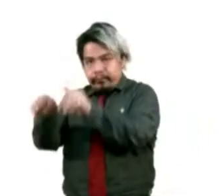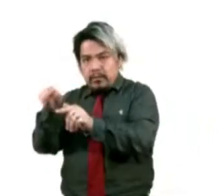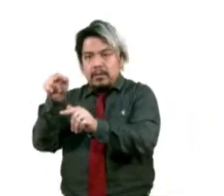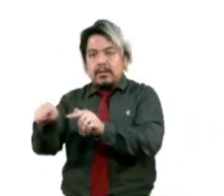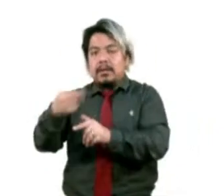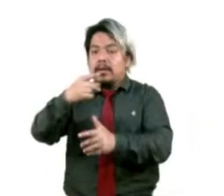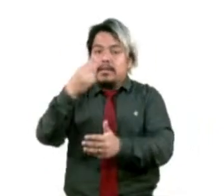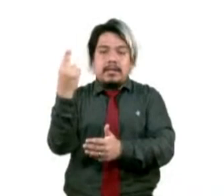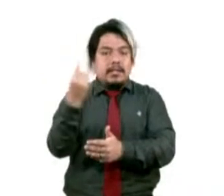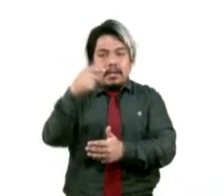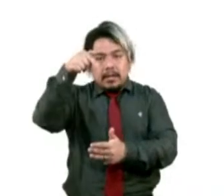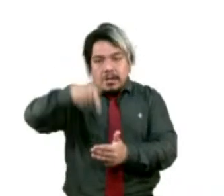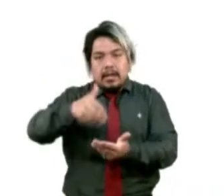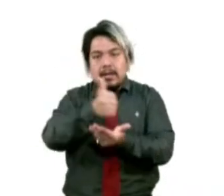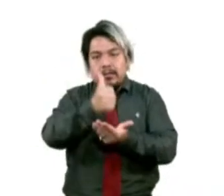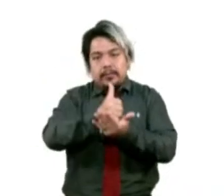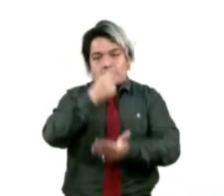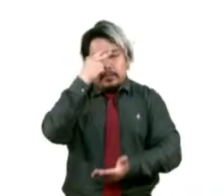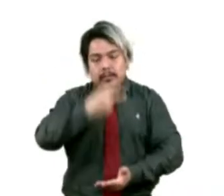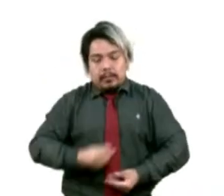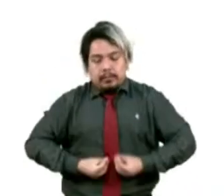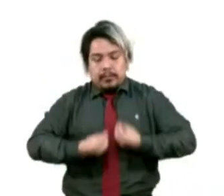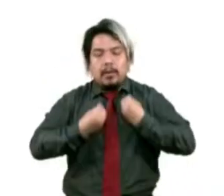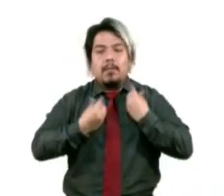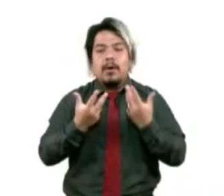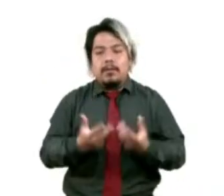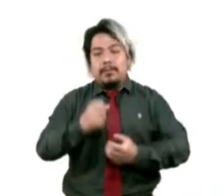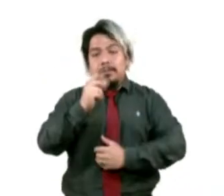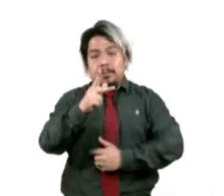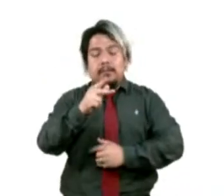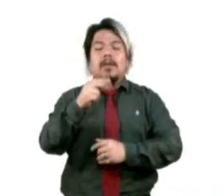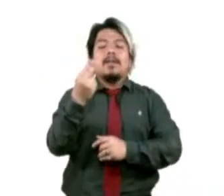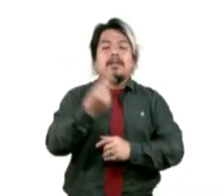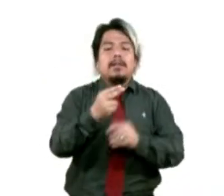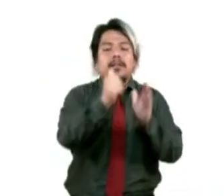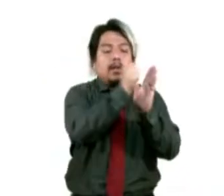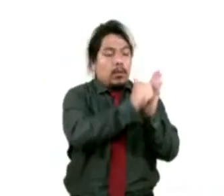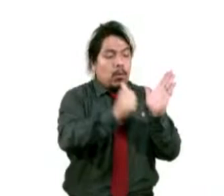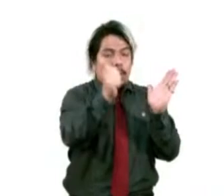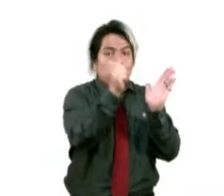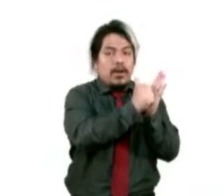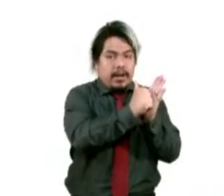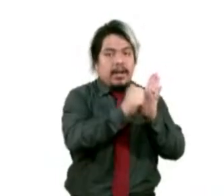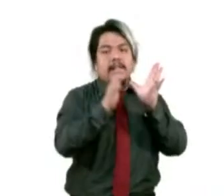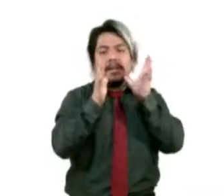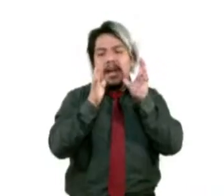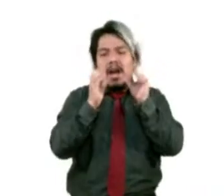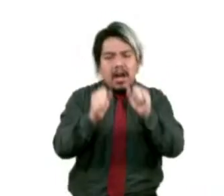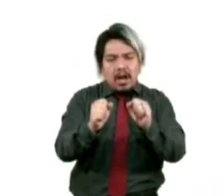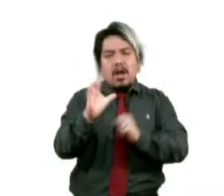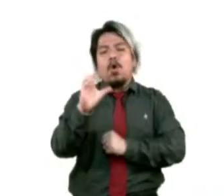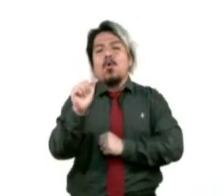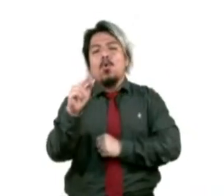sean residentes de la ciudad. Es importante que nos acompañen con un acta de nacimiento o un certificado CURP o algo que nos